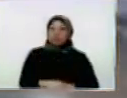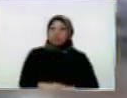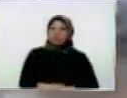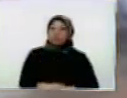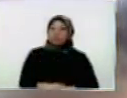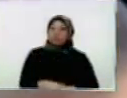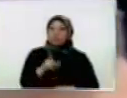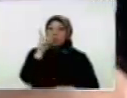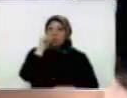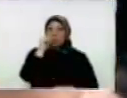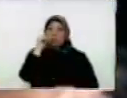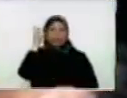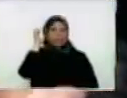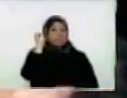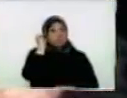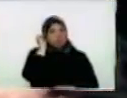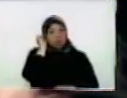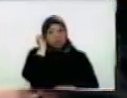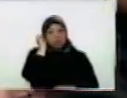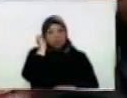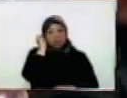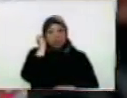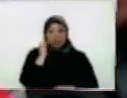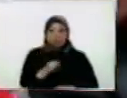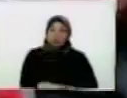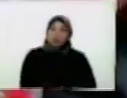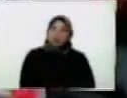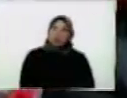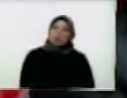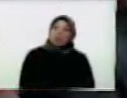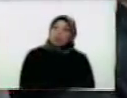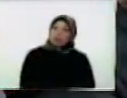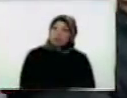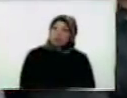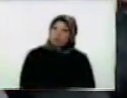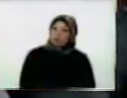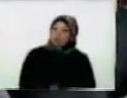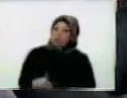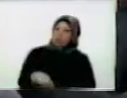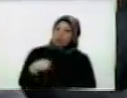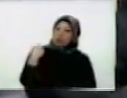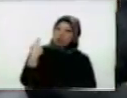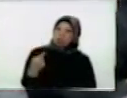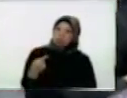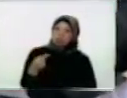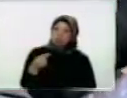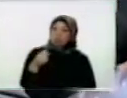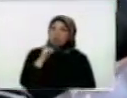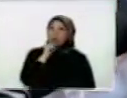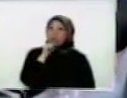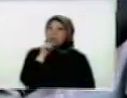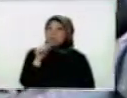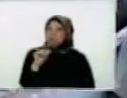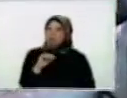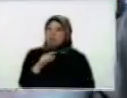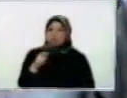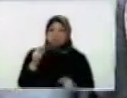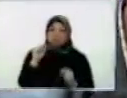los hombres y mujeres que después del fracaso del pacto de Punto Fijo se fueron a la